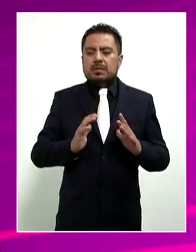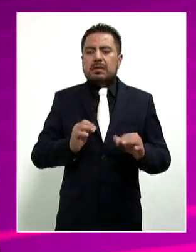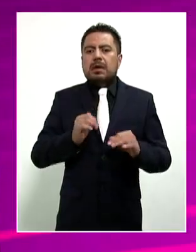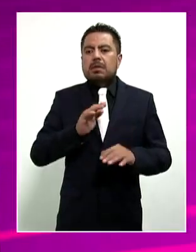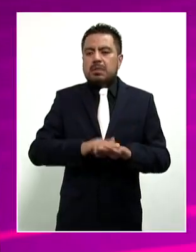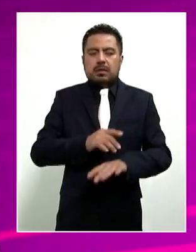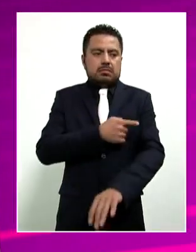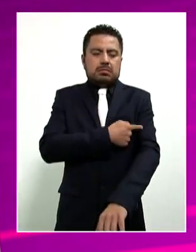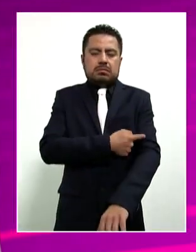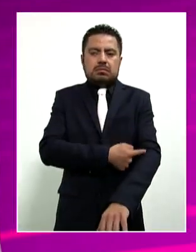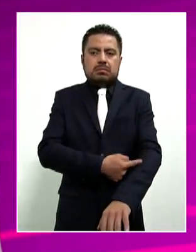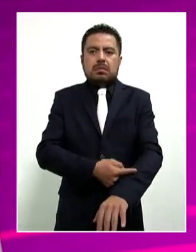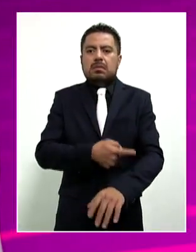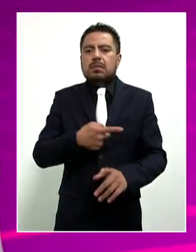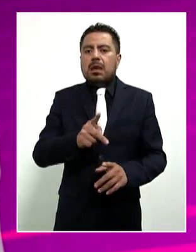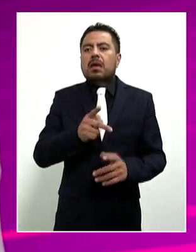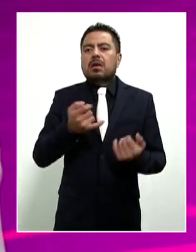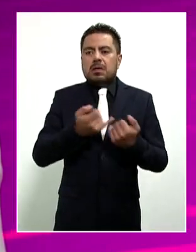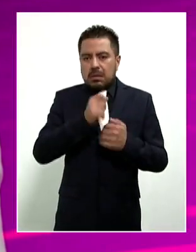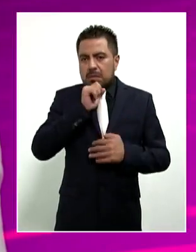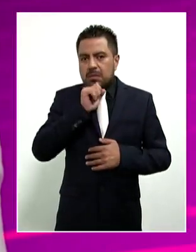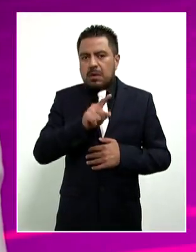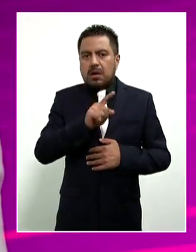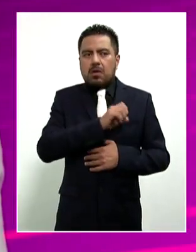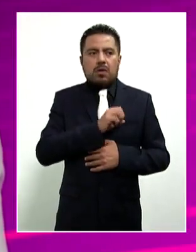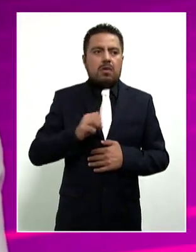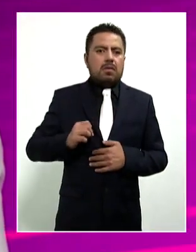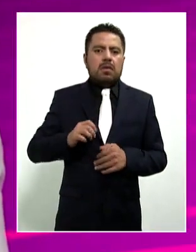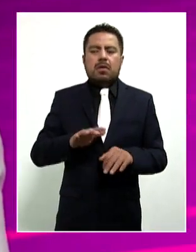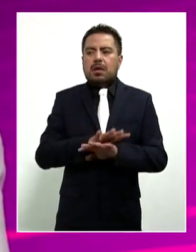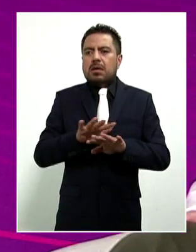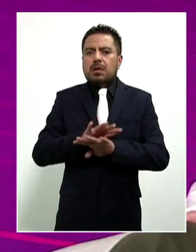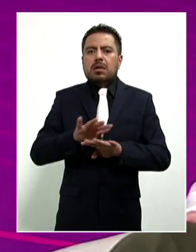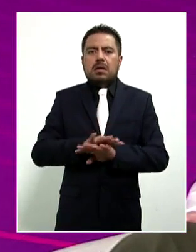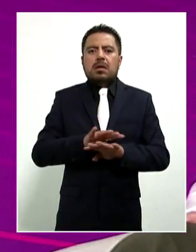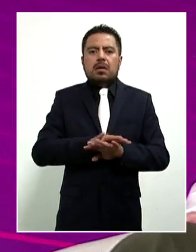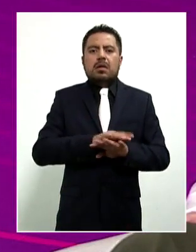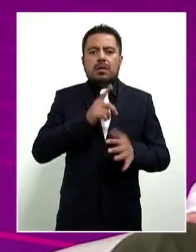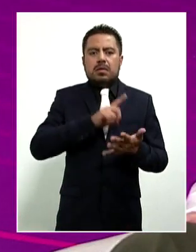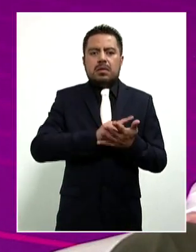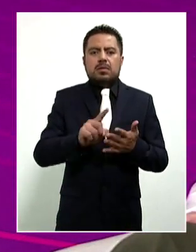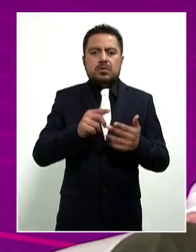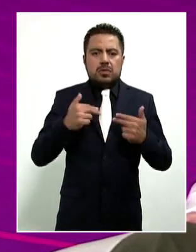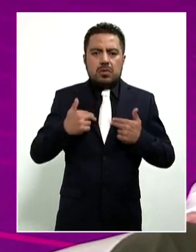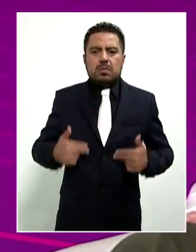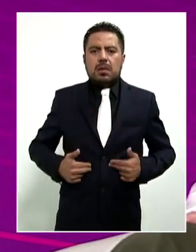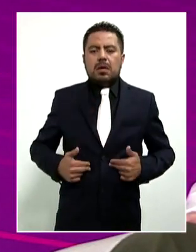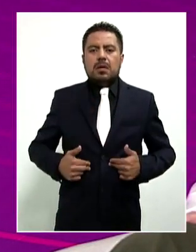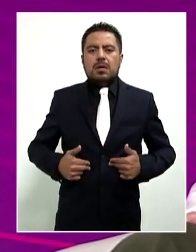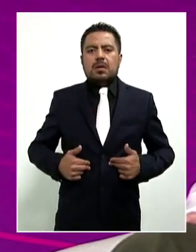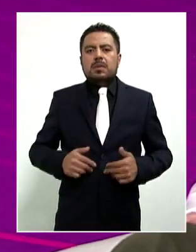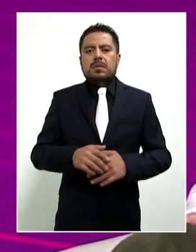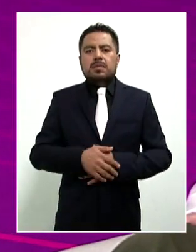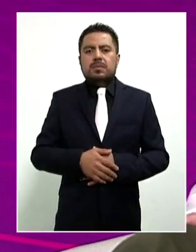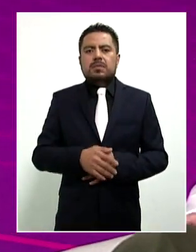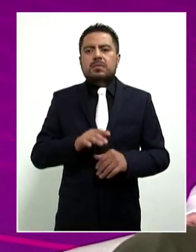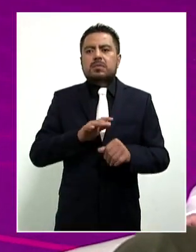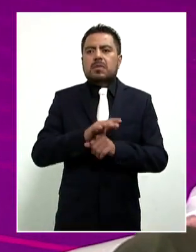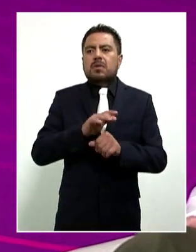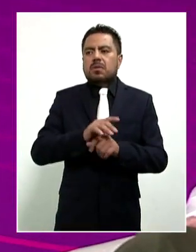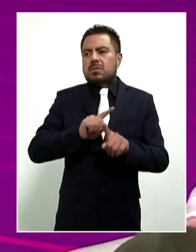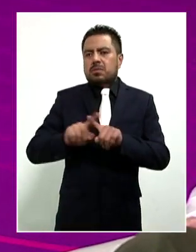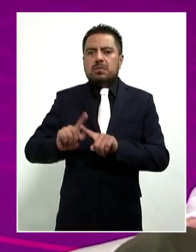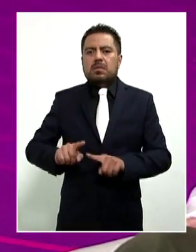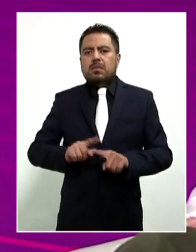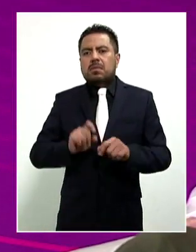largo plazo, pero también obedecen a cambios en la situación de derechos humanos en varios países